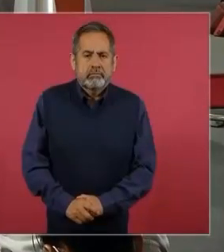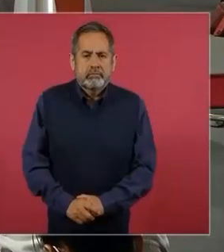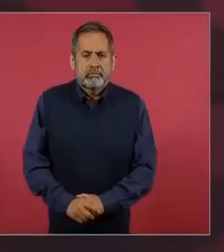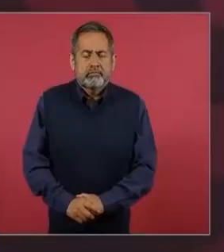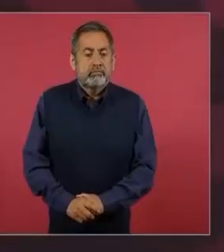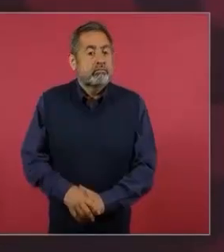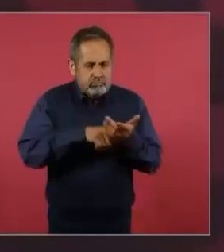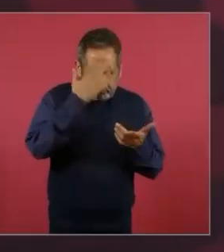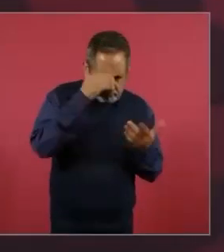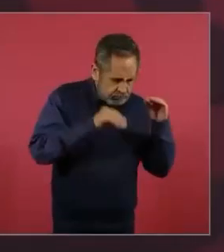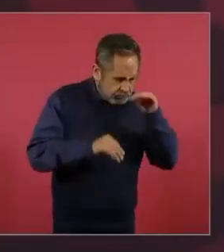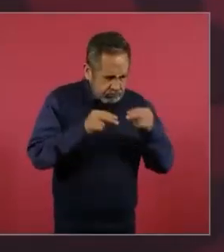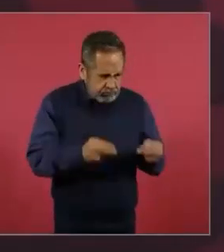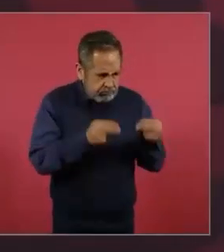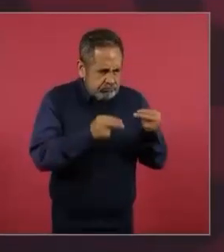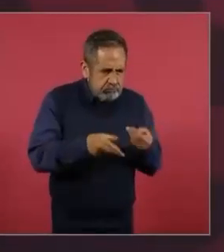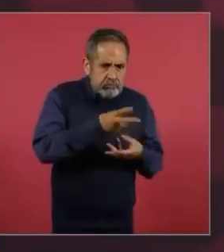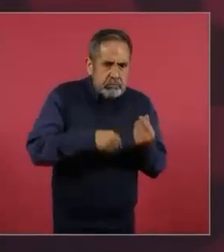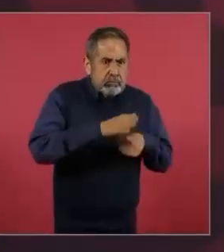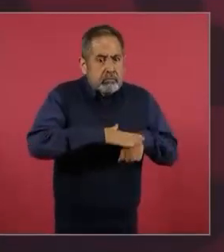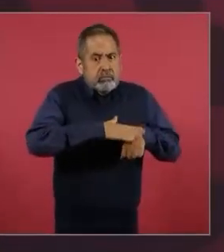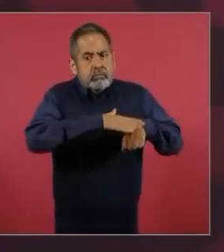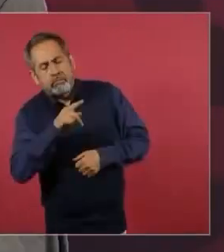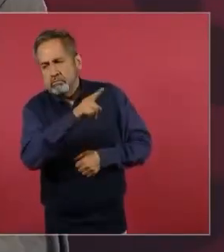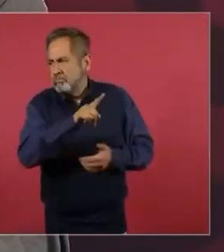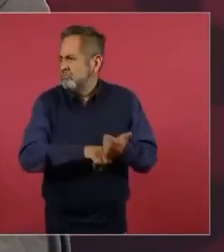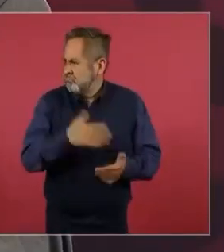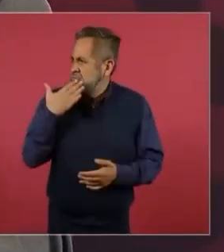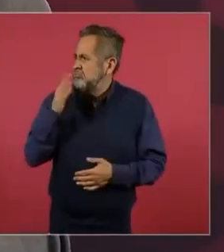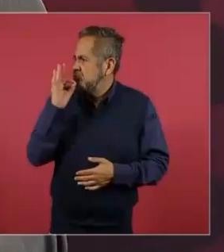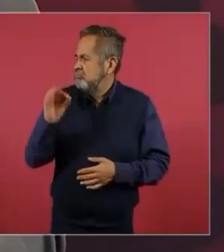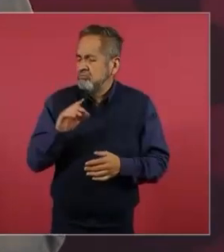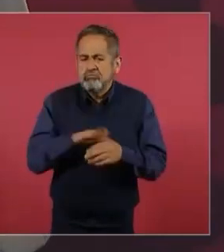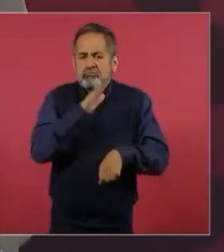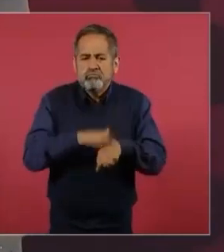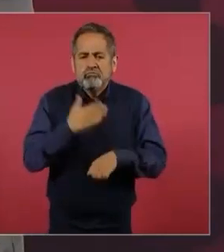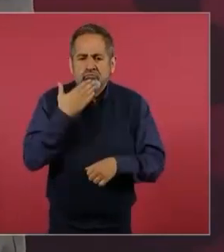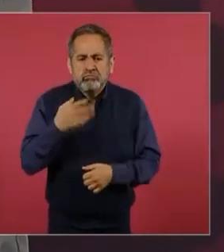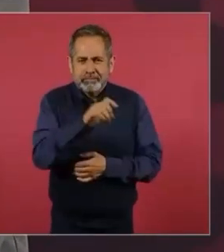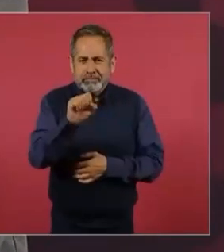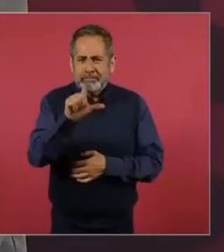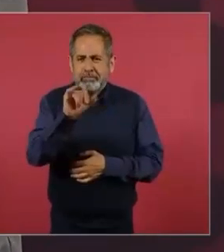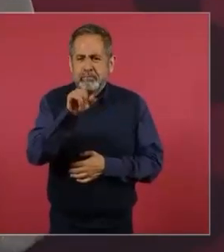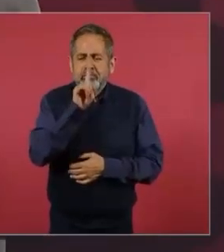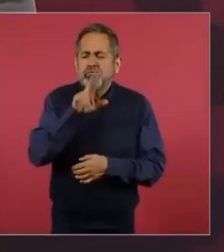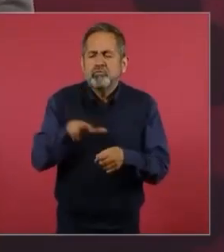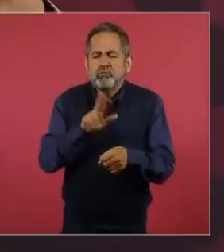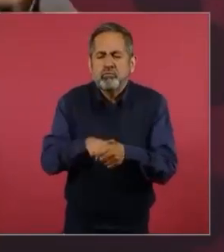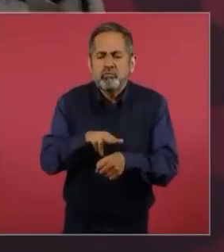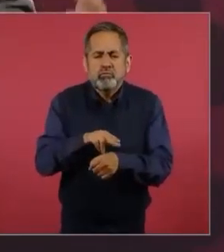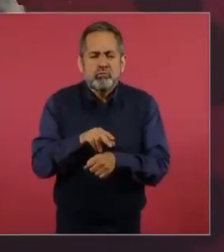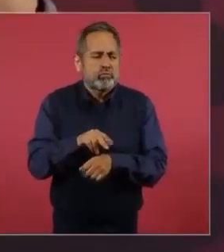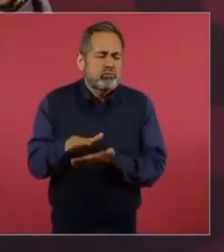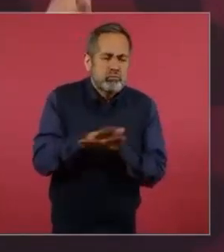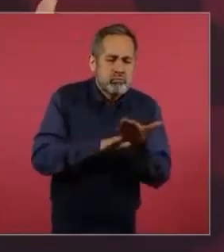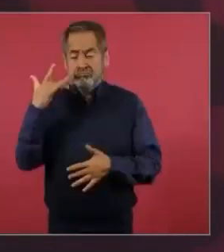una característica que me agradaba, que era una gente austera, es decir, no